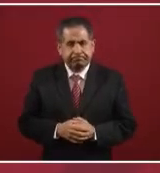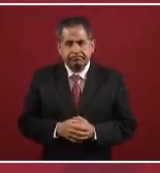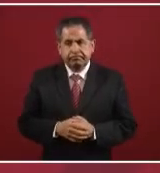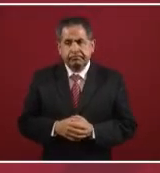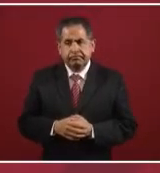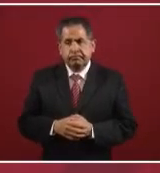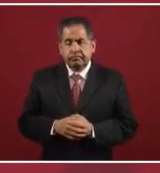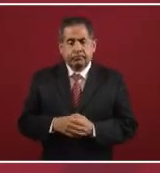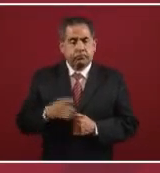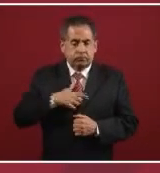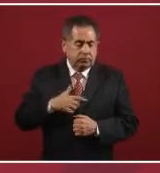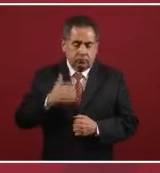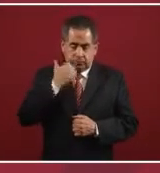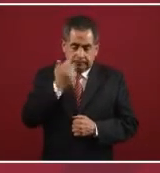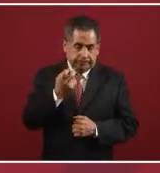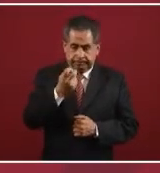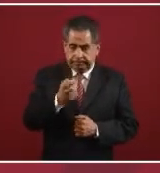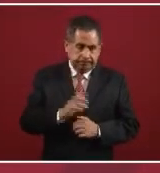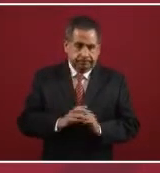No lo deseamos,